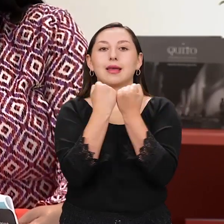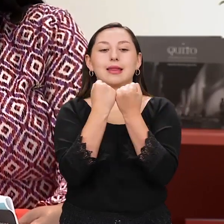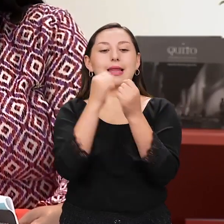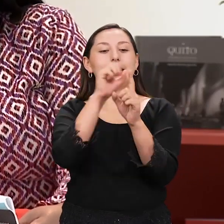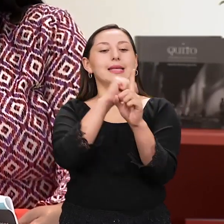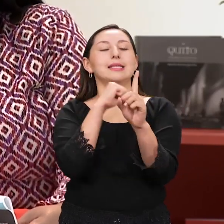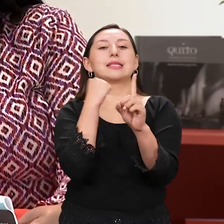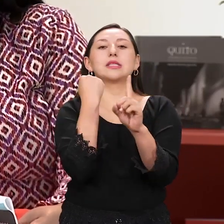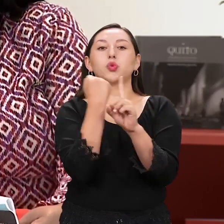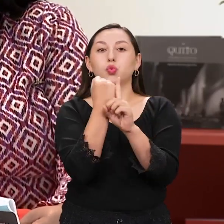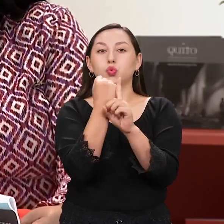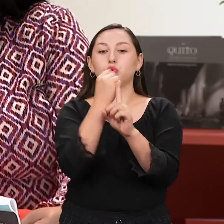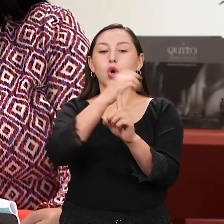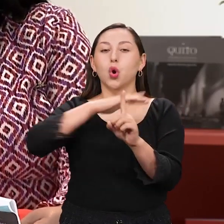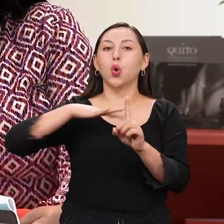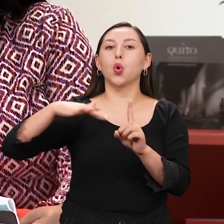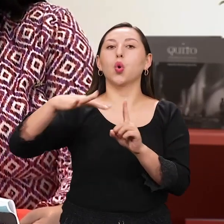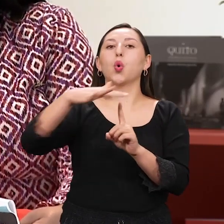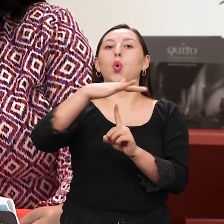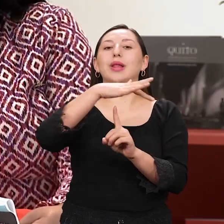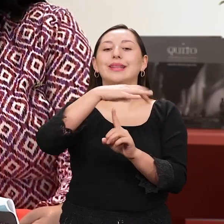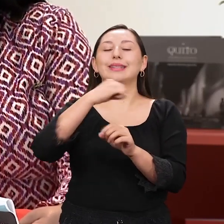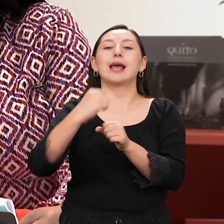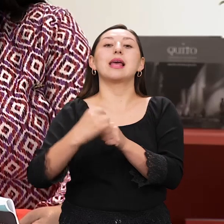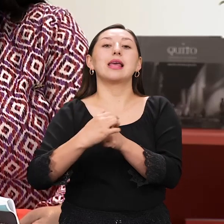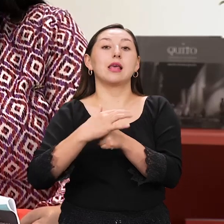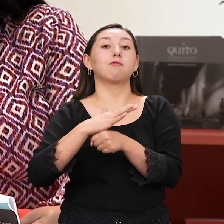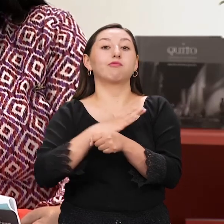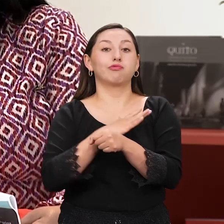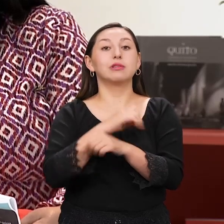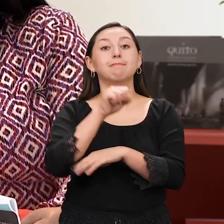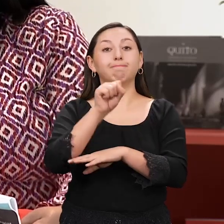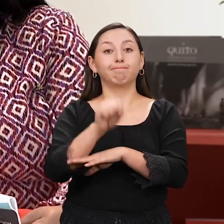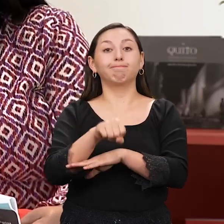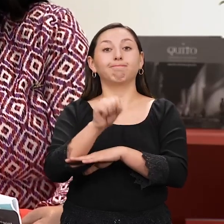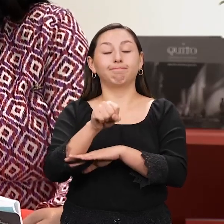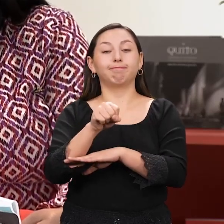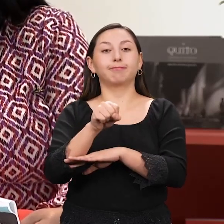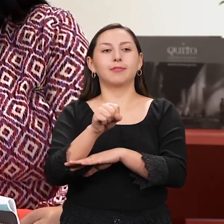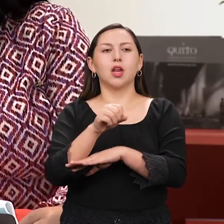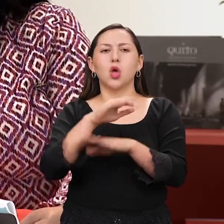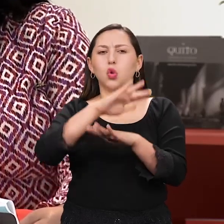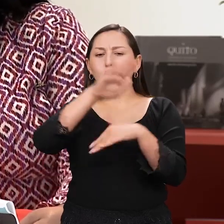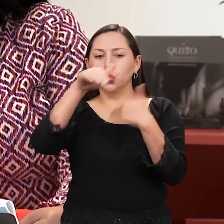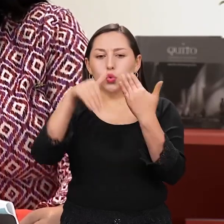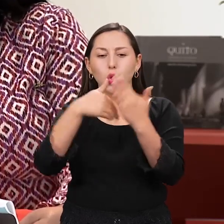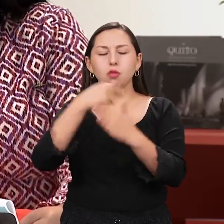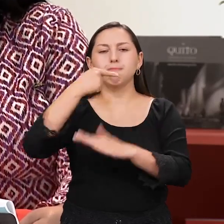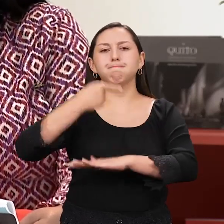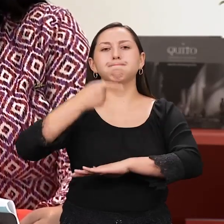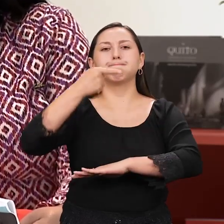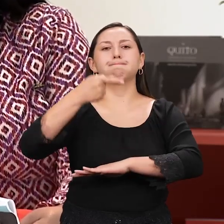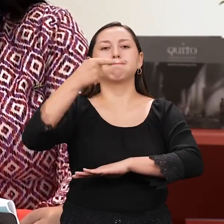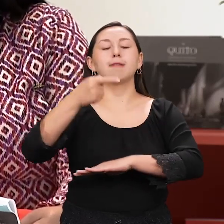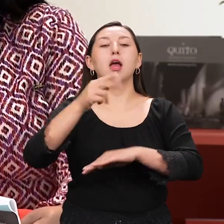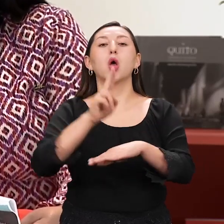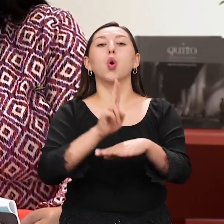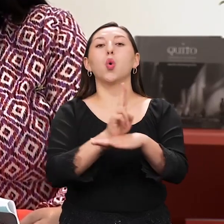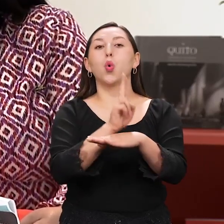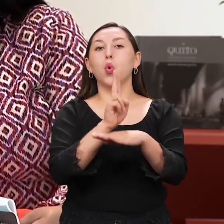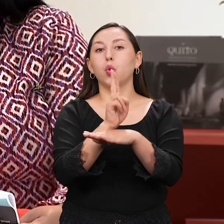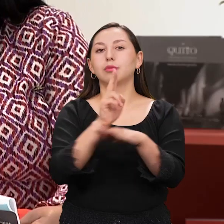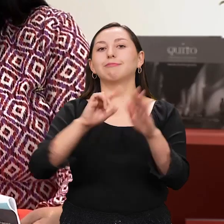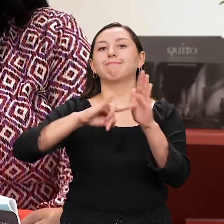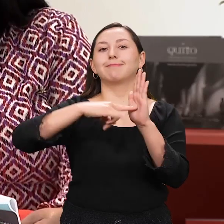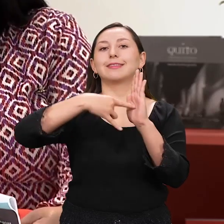vitales están atravesadas por las plataformas digitales, por el uso de distintos espacios que van